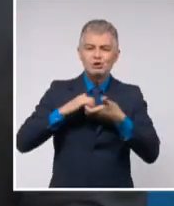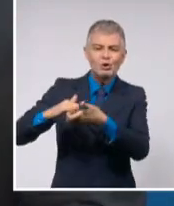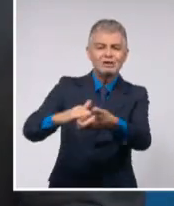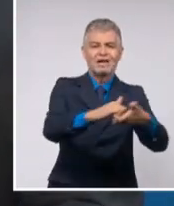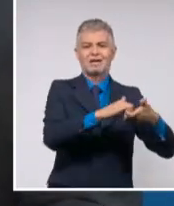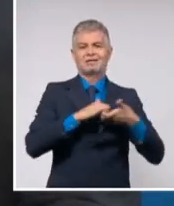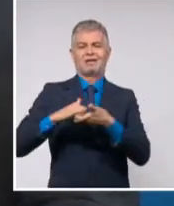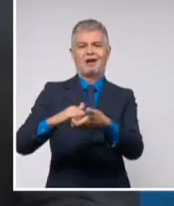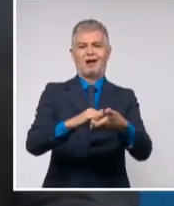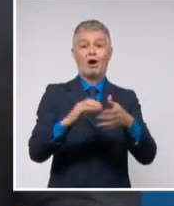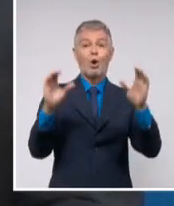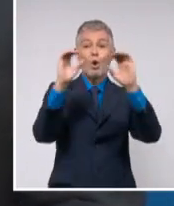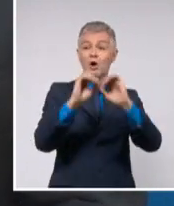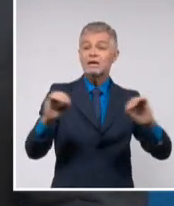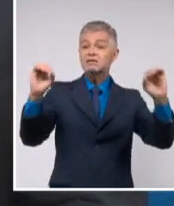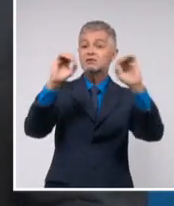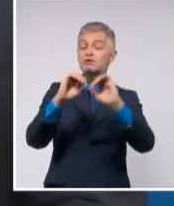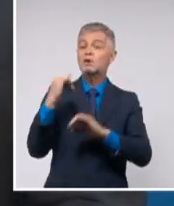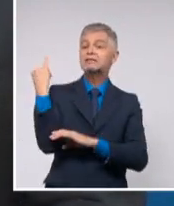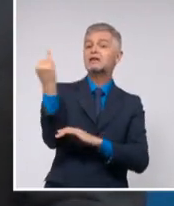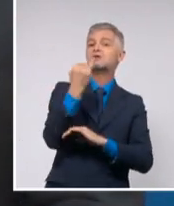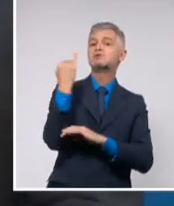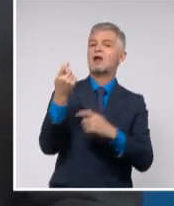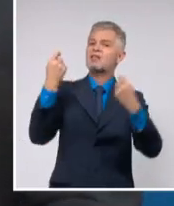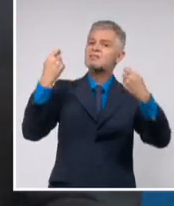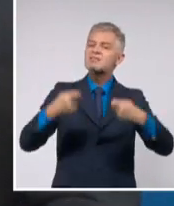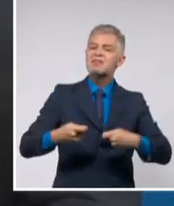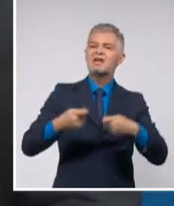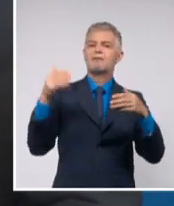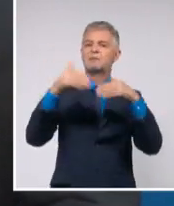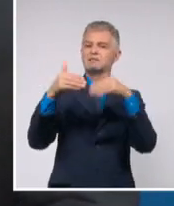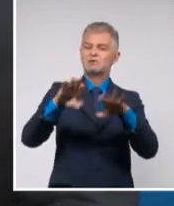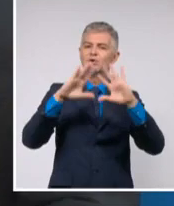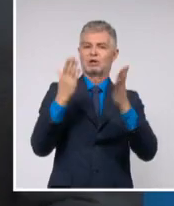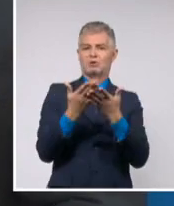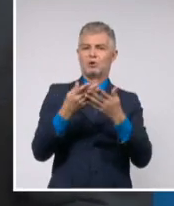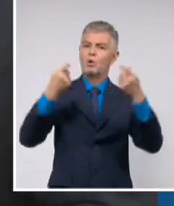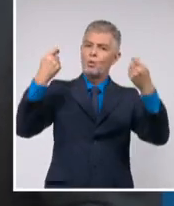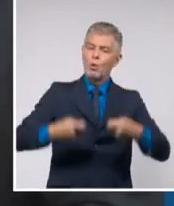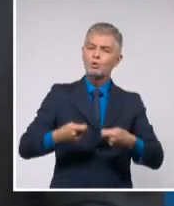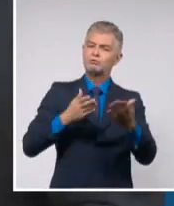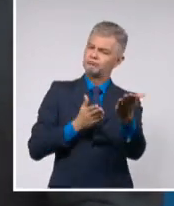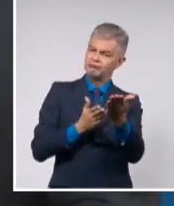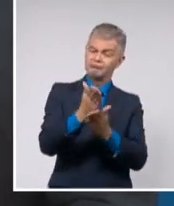orden internacional democrático, justo y sostenible. Muchas gracias.